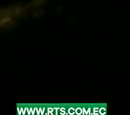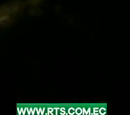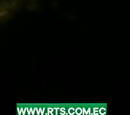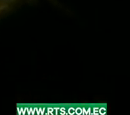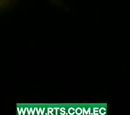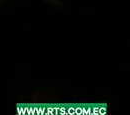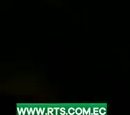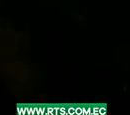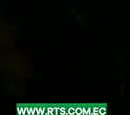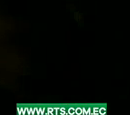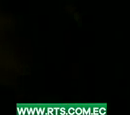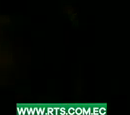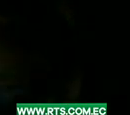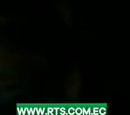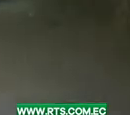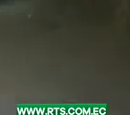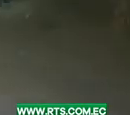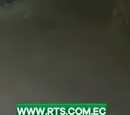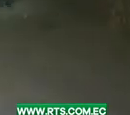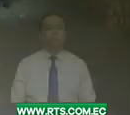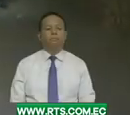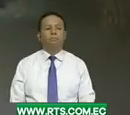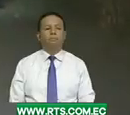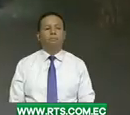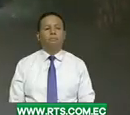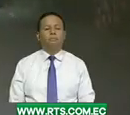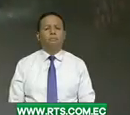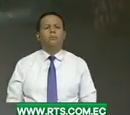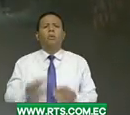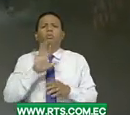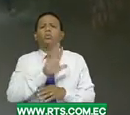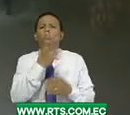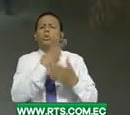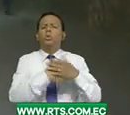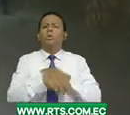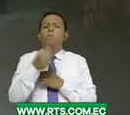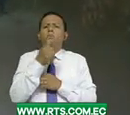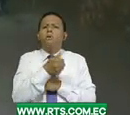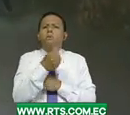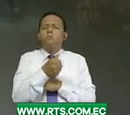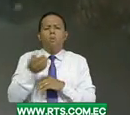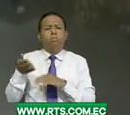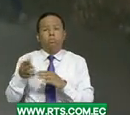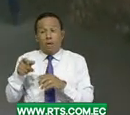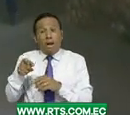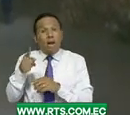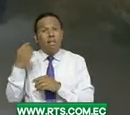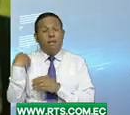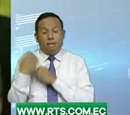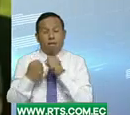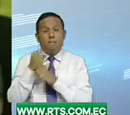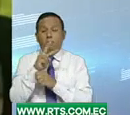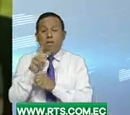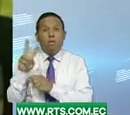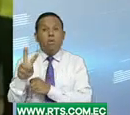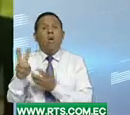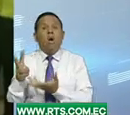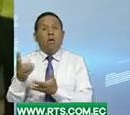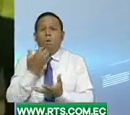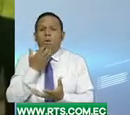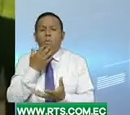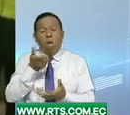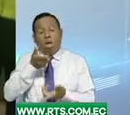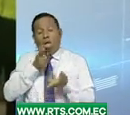de 53 años de edad era su propio hijo. Al parecer, el sospechoso de 22 años actuó bajo efectos de licor